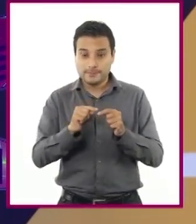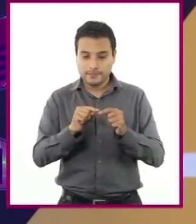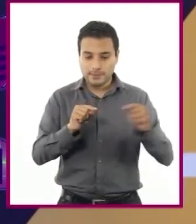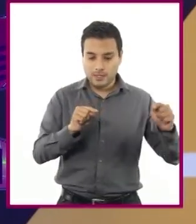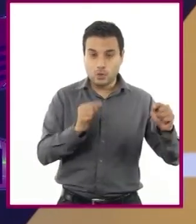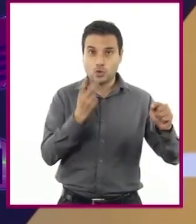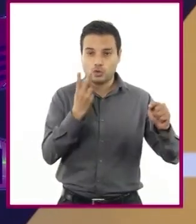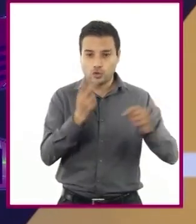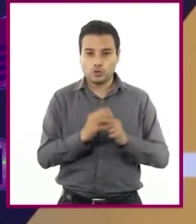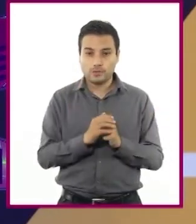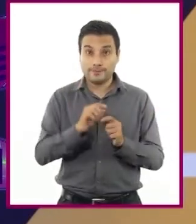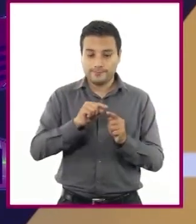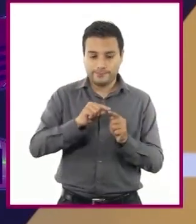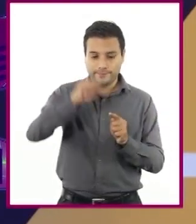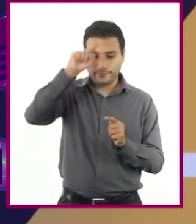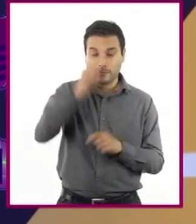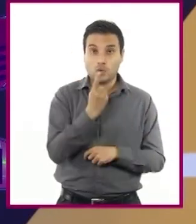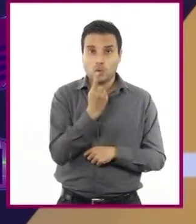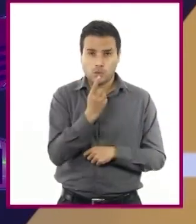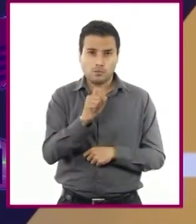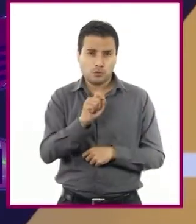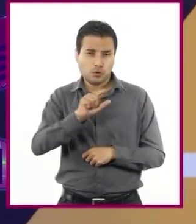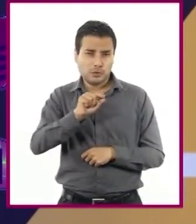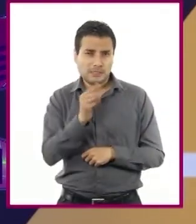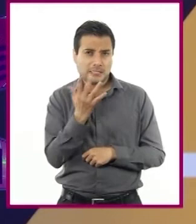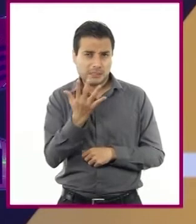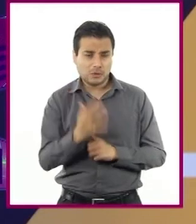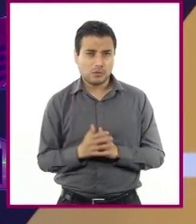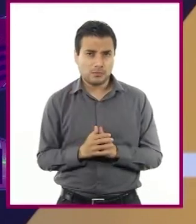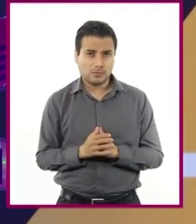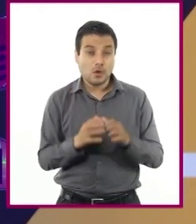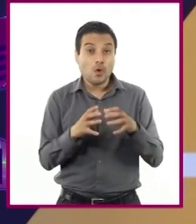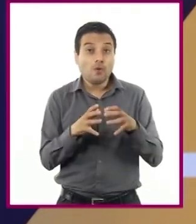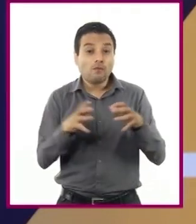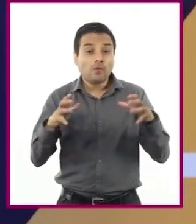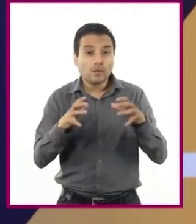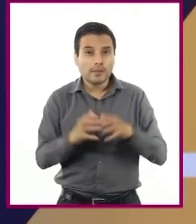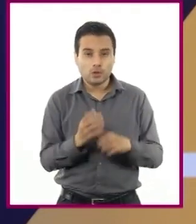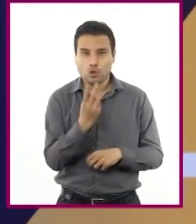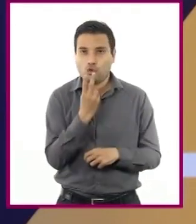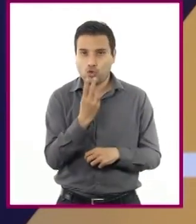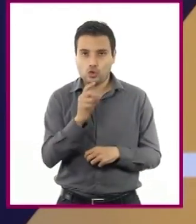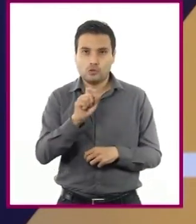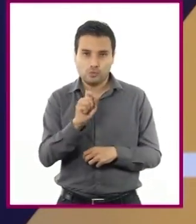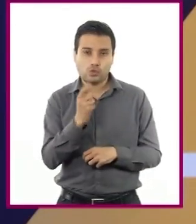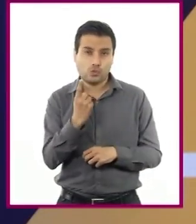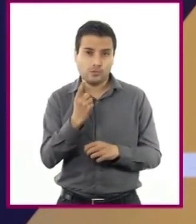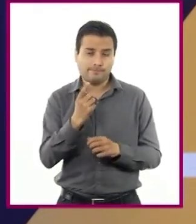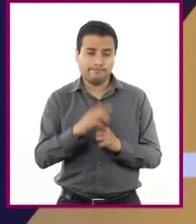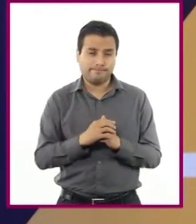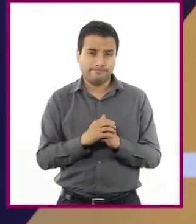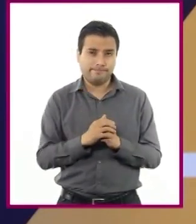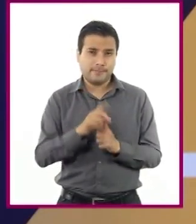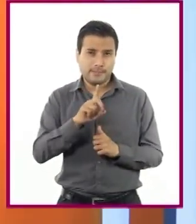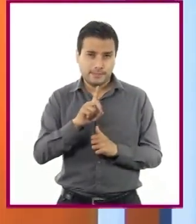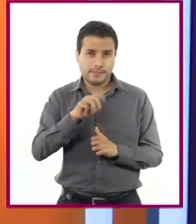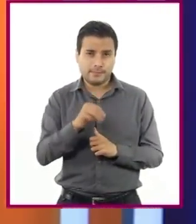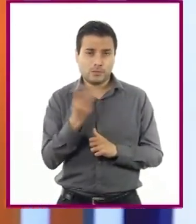de 1.75 decímetros. Tendrá un volumen de 2.1 decímetros cúbicos